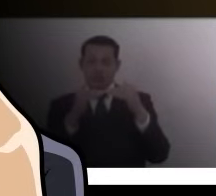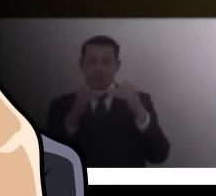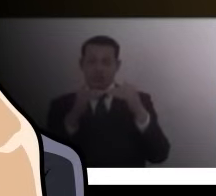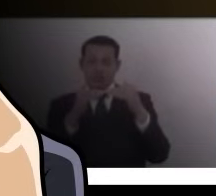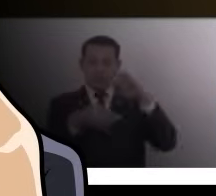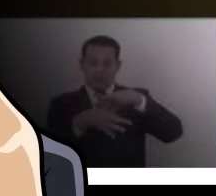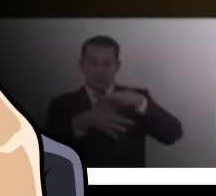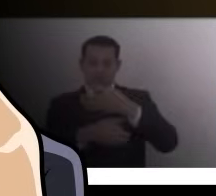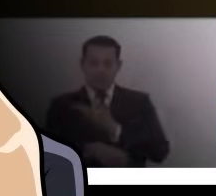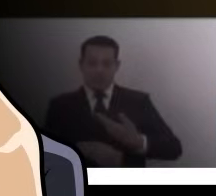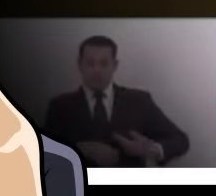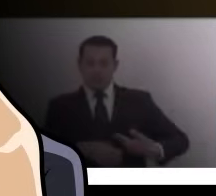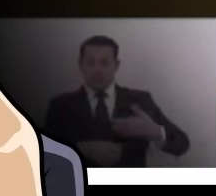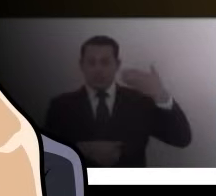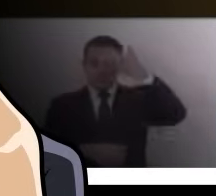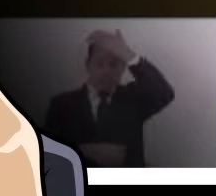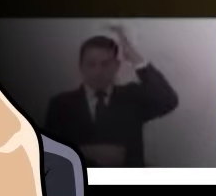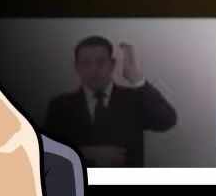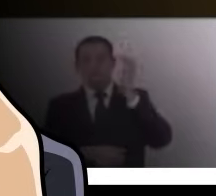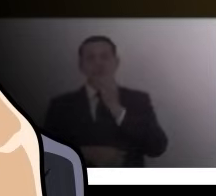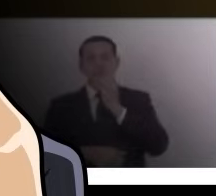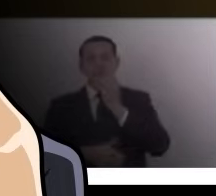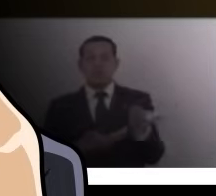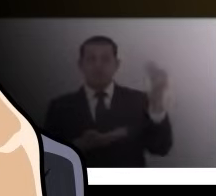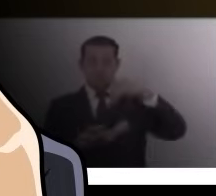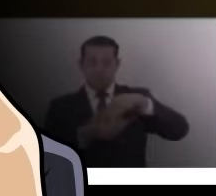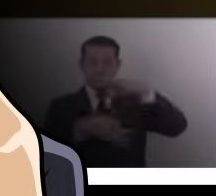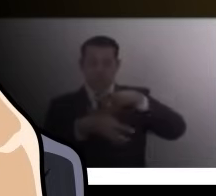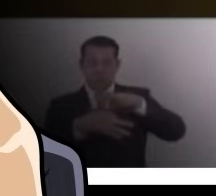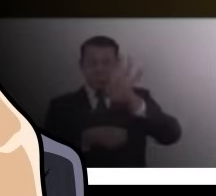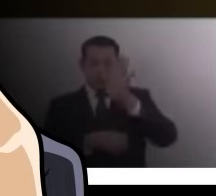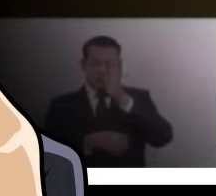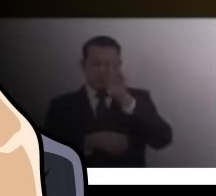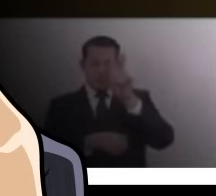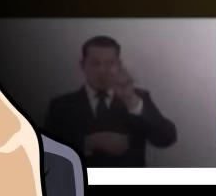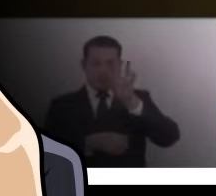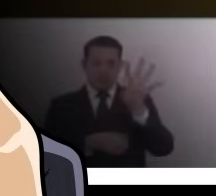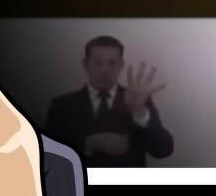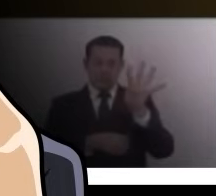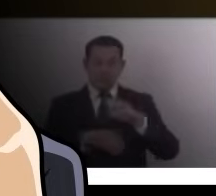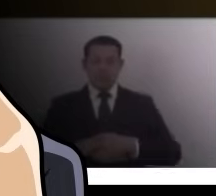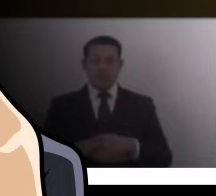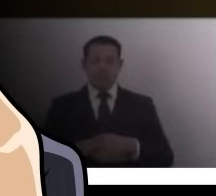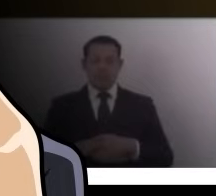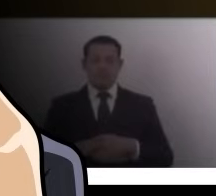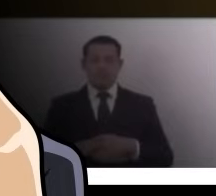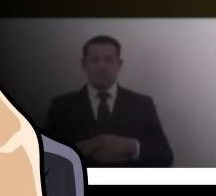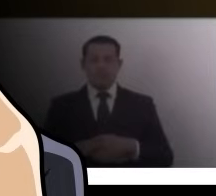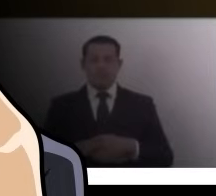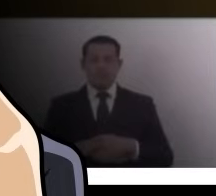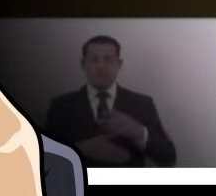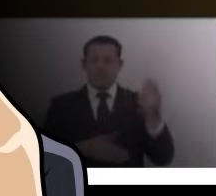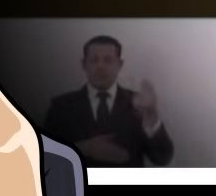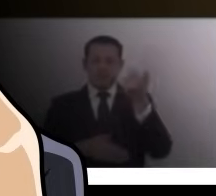el candidato presidente de la República, Nayib Bukele, que va a elecciones el 4 de febrero del 2024. Es